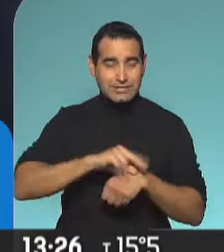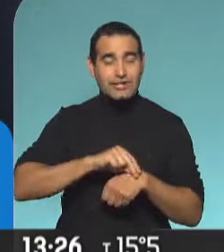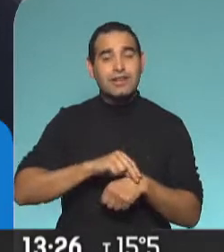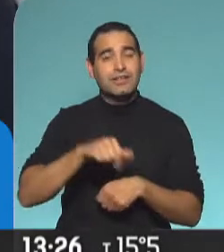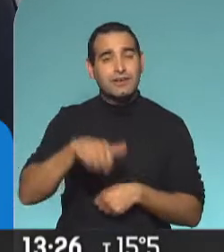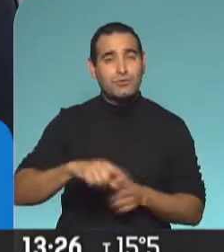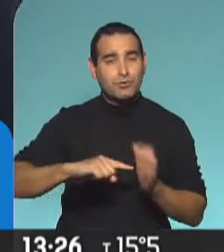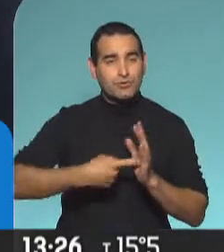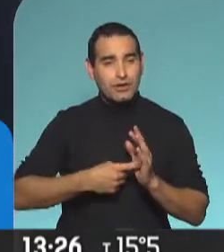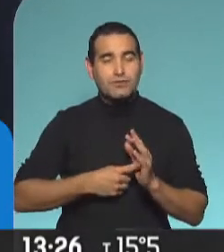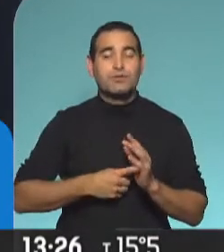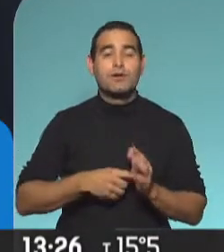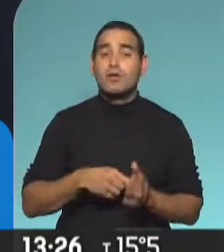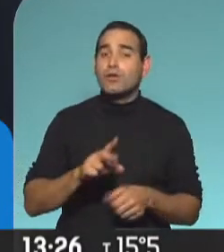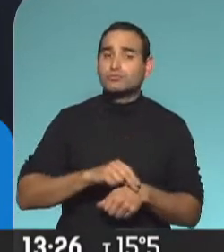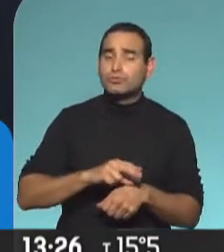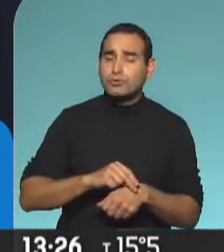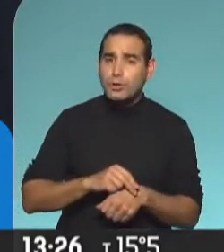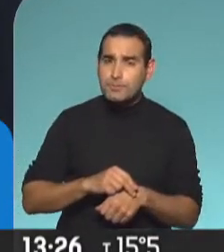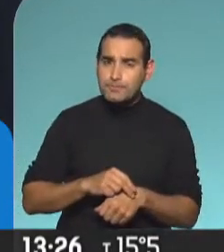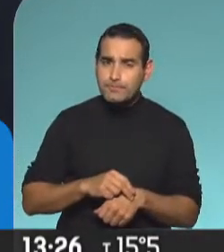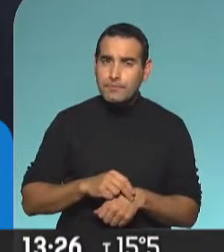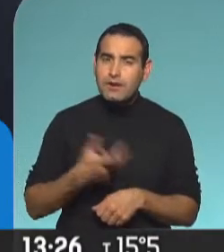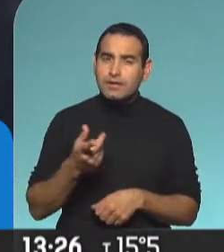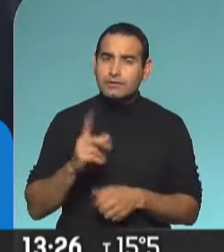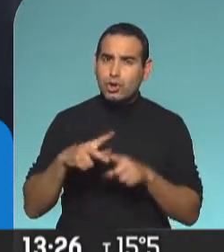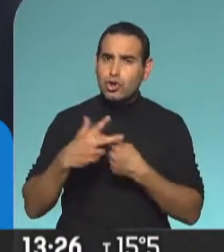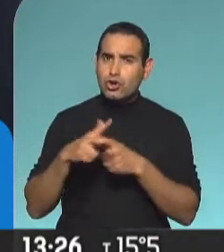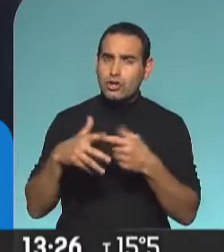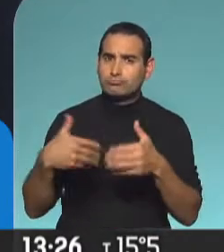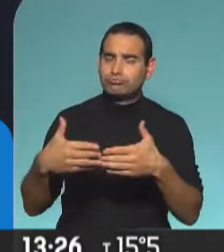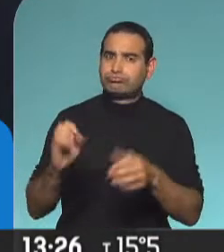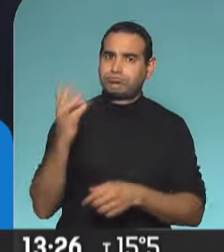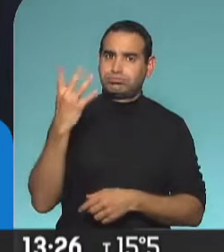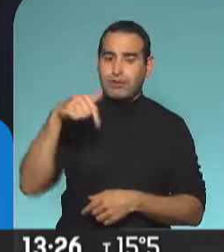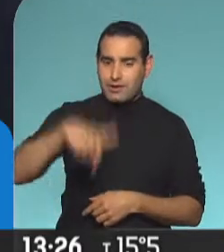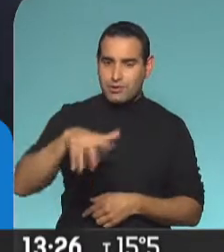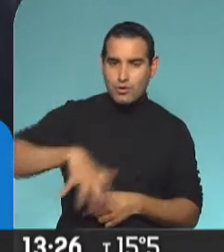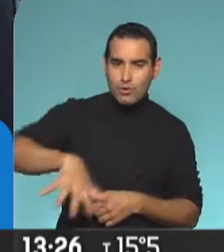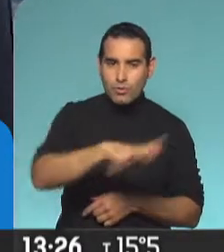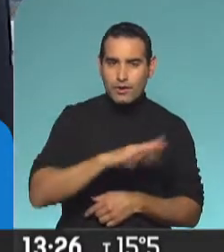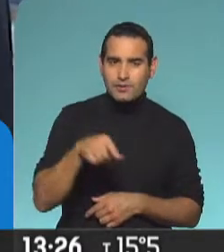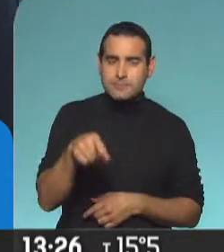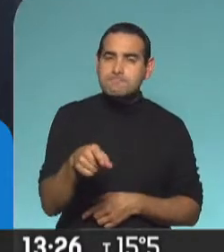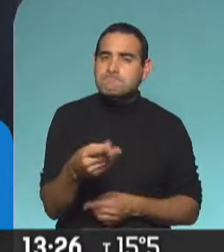doctor Pablo Rodríguez. Bueno, doctor, decía yo, tecnología de punta, en este lugar, rodeado de